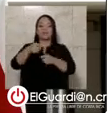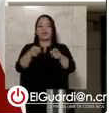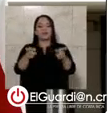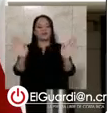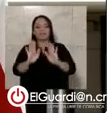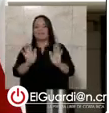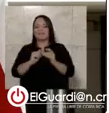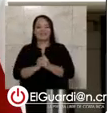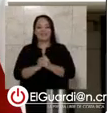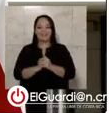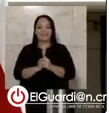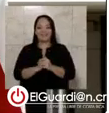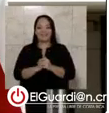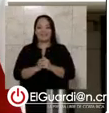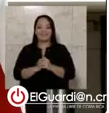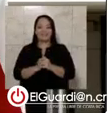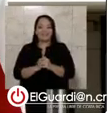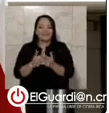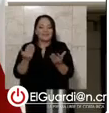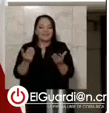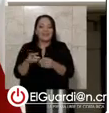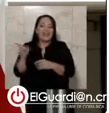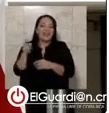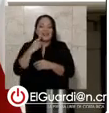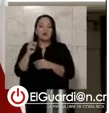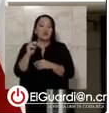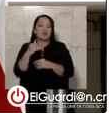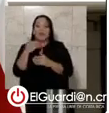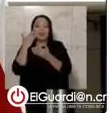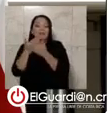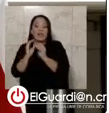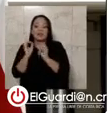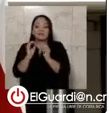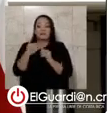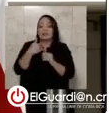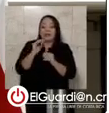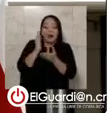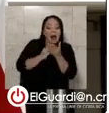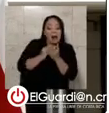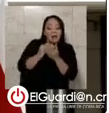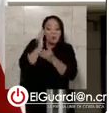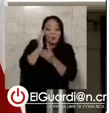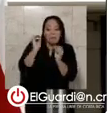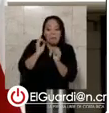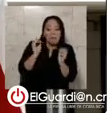narcotraficantes y que no tenía evidencia, no tenía indicios, no podía